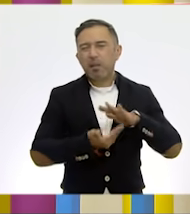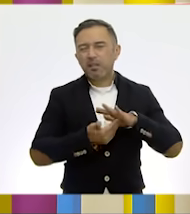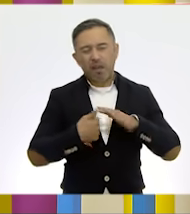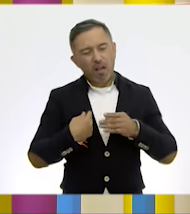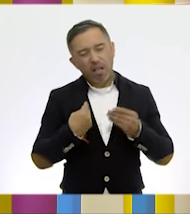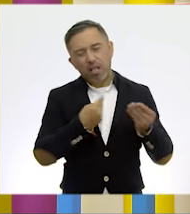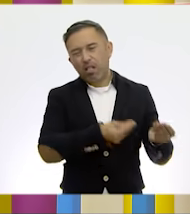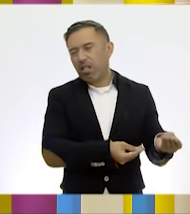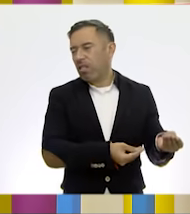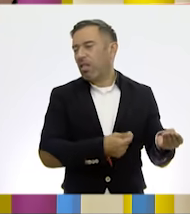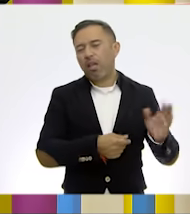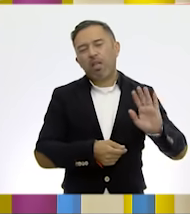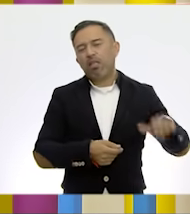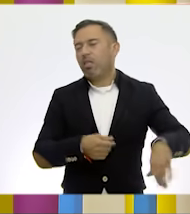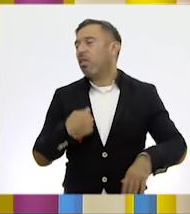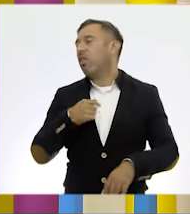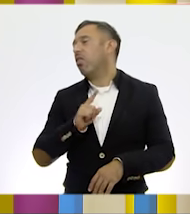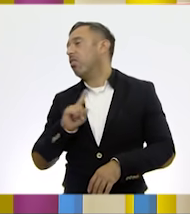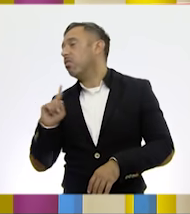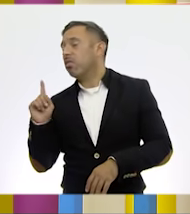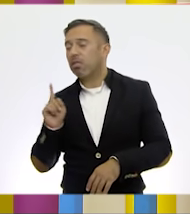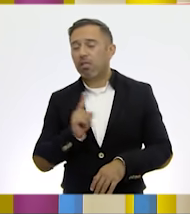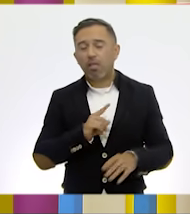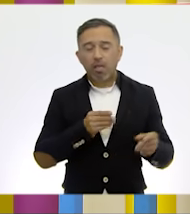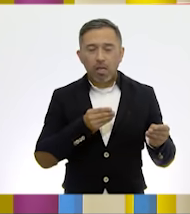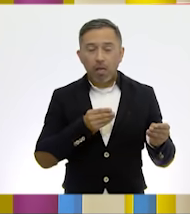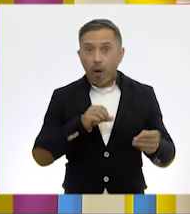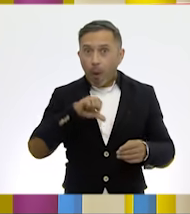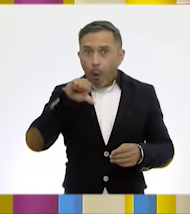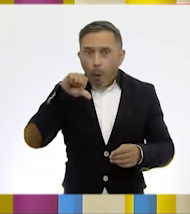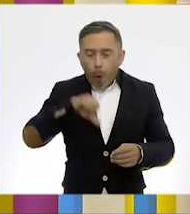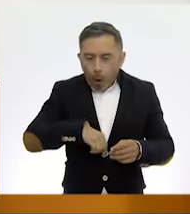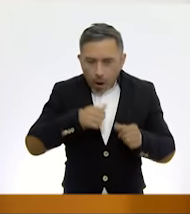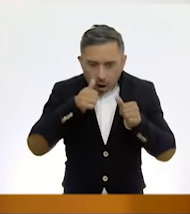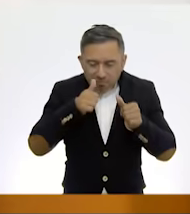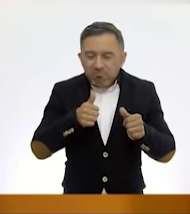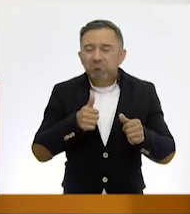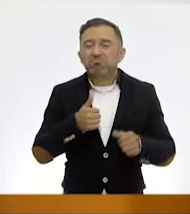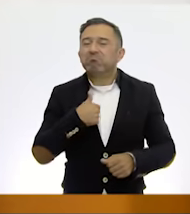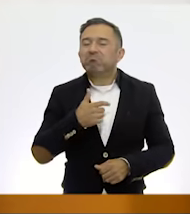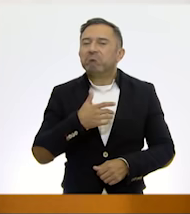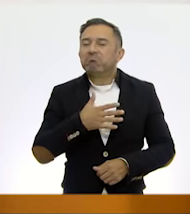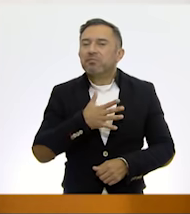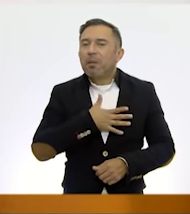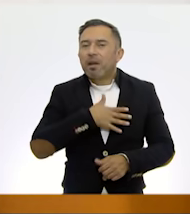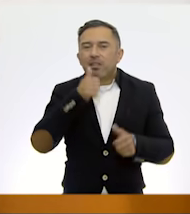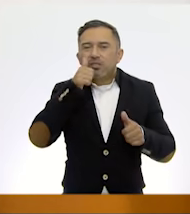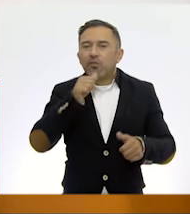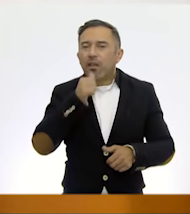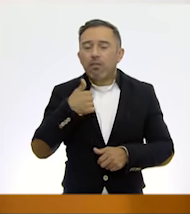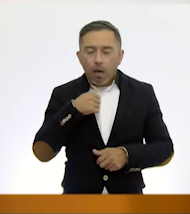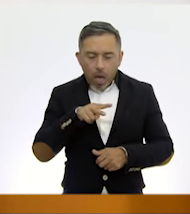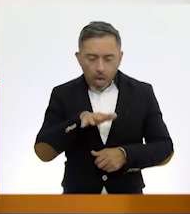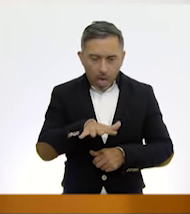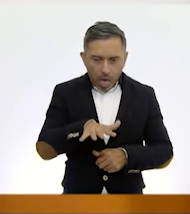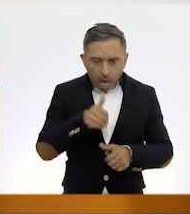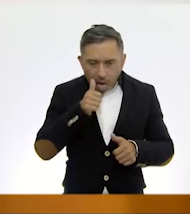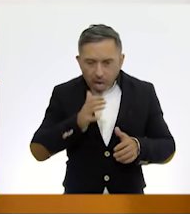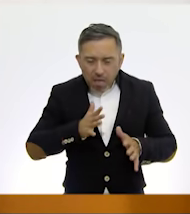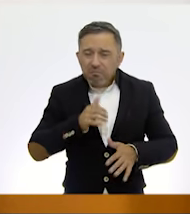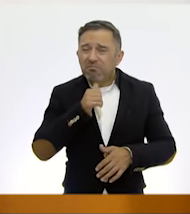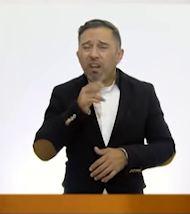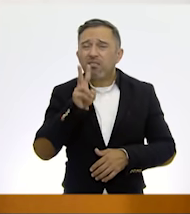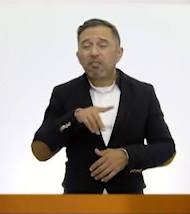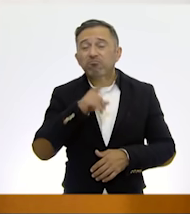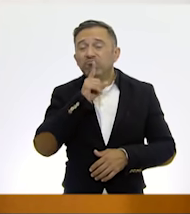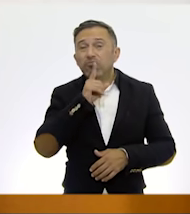cosa y ya después lo vería. No sería de ese momento. No llama tu atención para que tú lo leas y te informes. Pero, ¿qué pasa